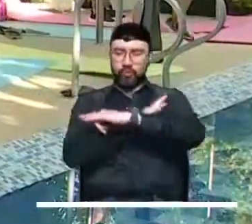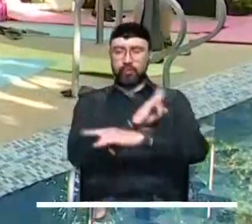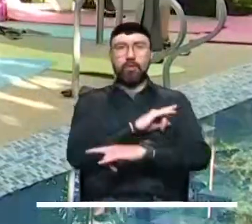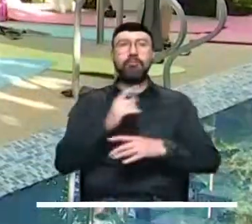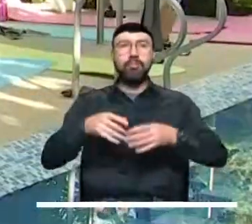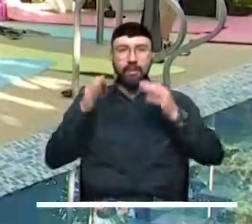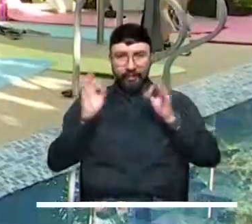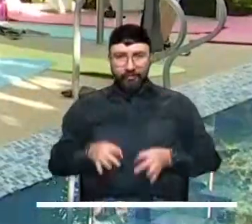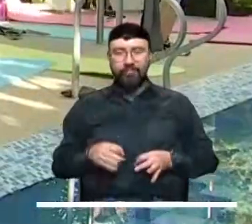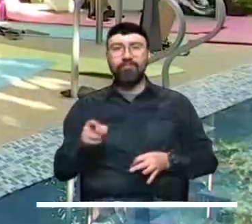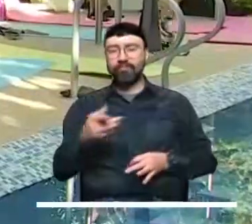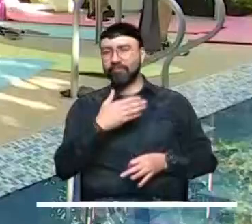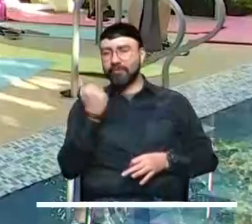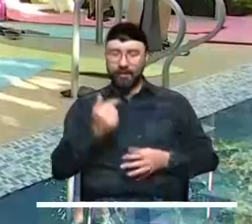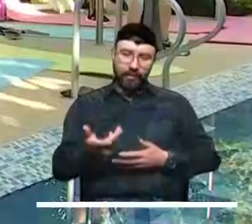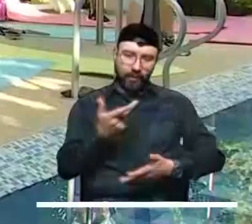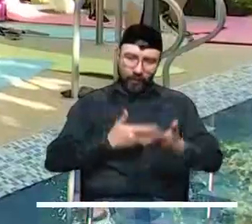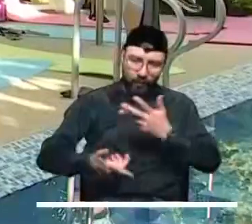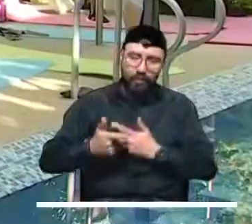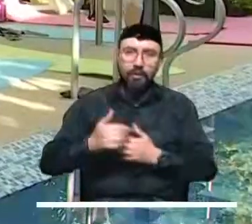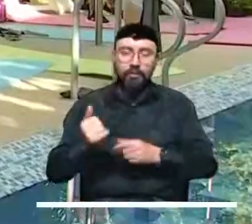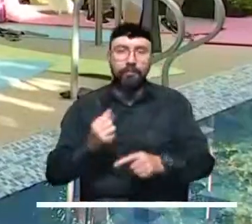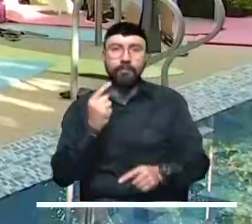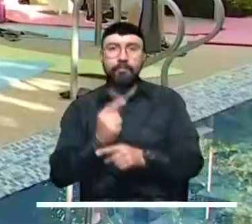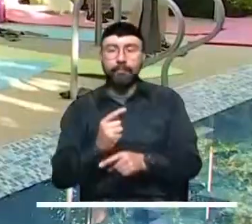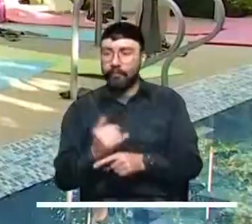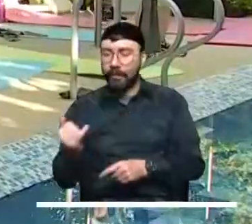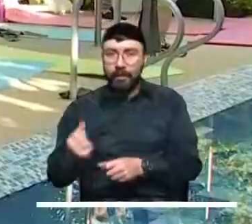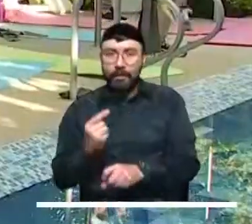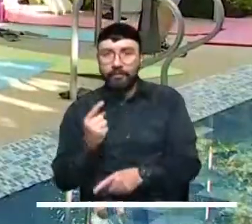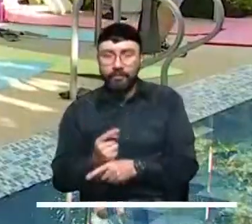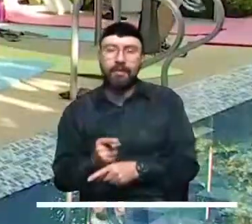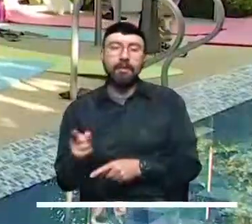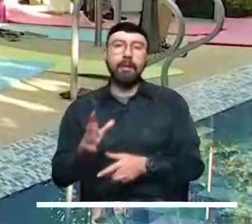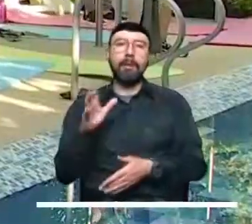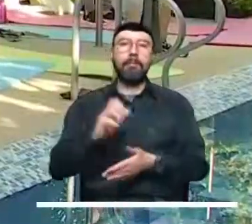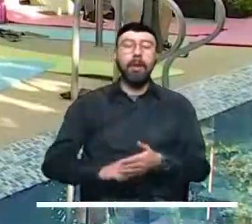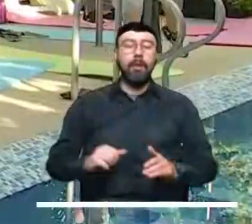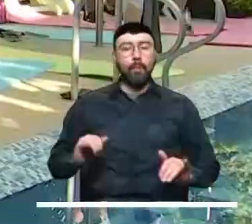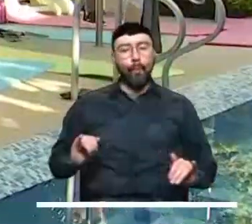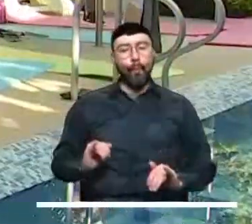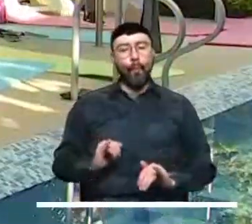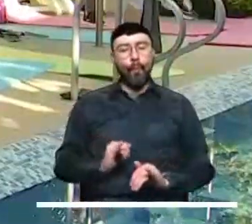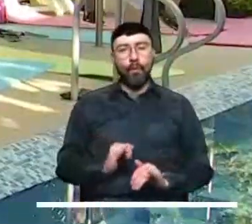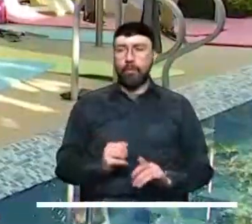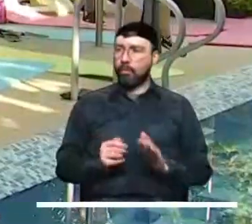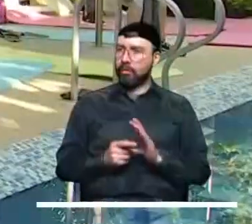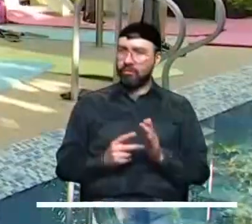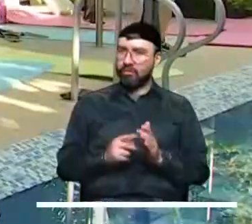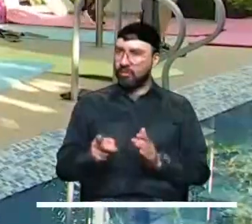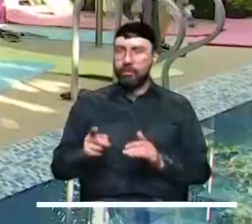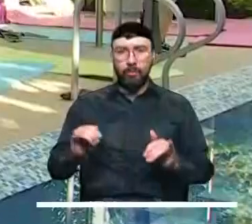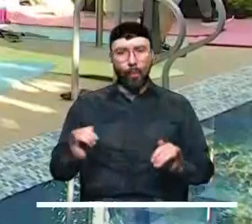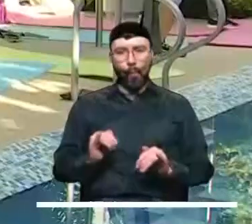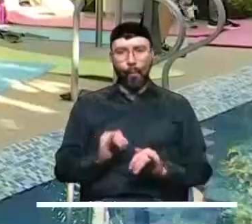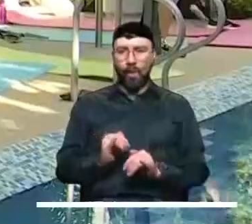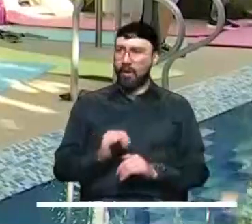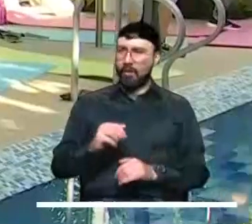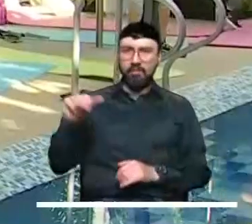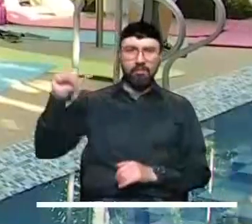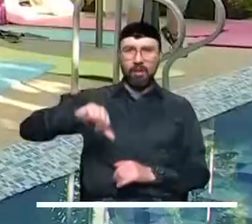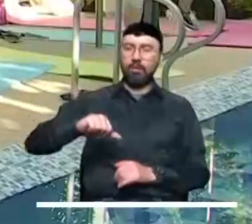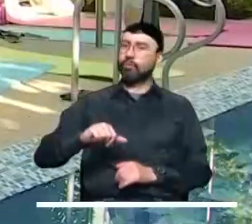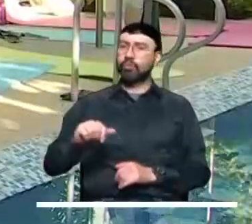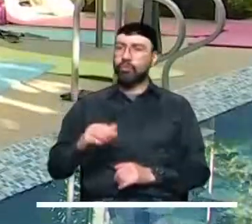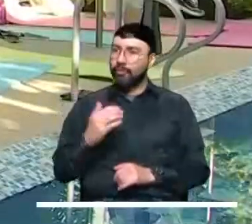del metabolismo, un aumento de la tasa metabólica y por ende una disminución de peso, pero no una disminución de peso mal dada, sino con